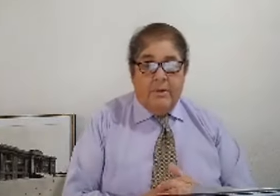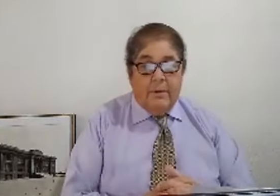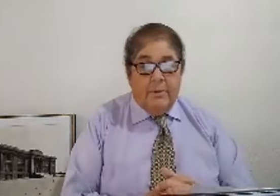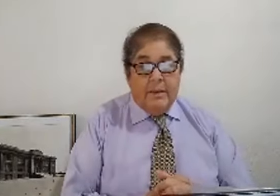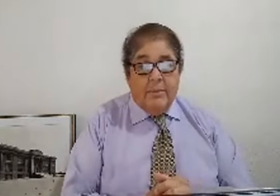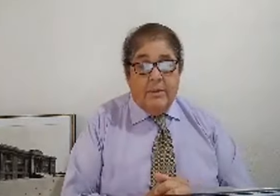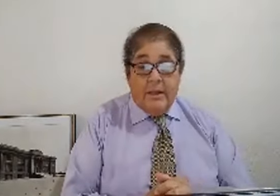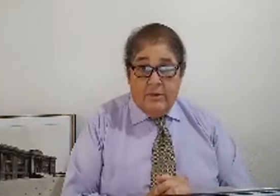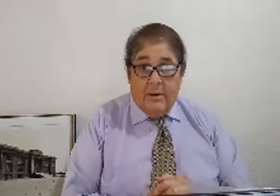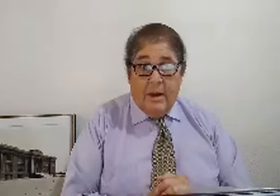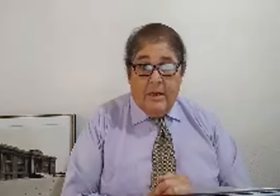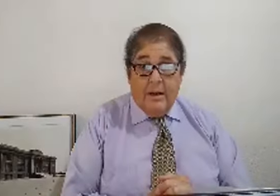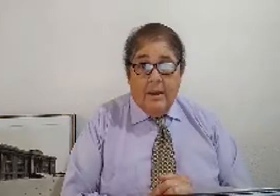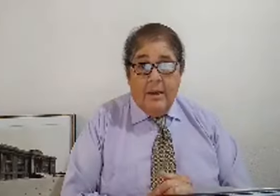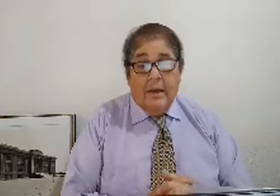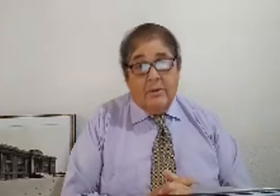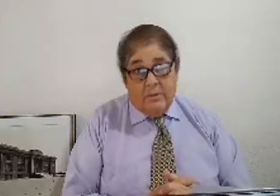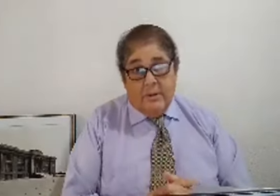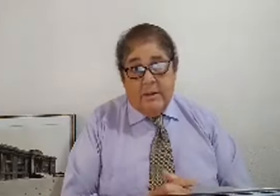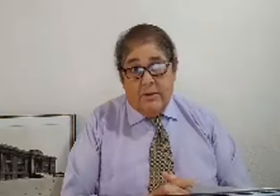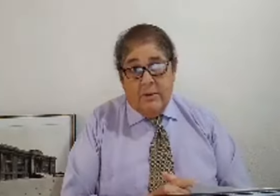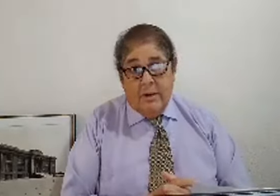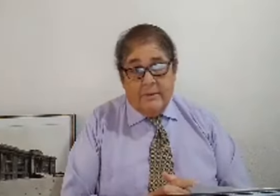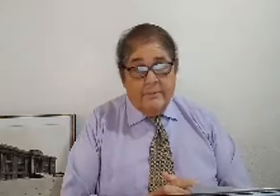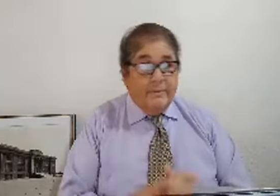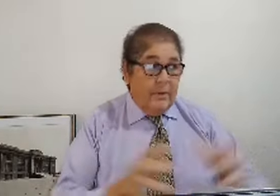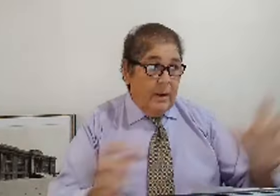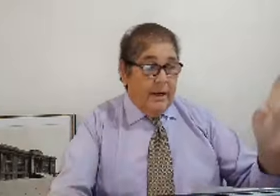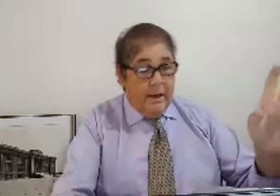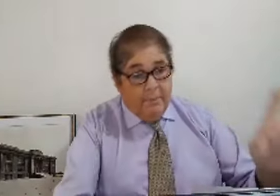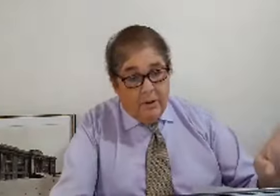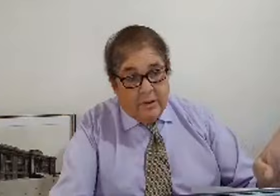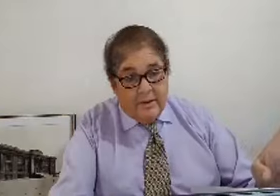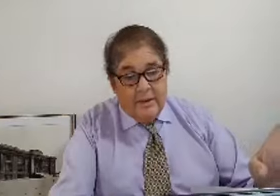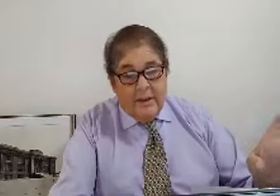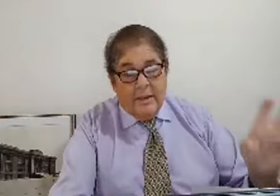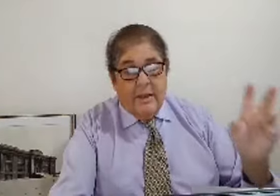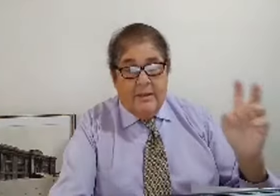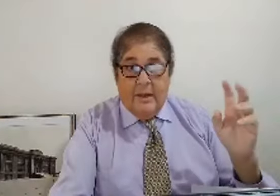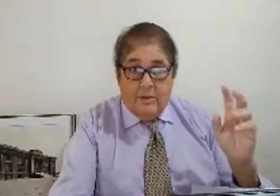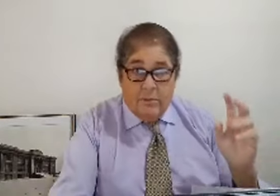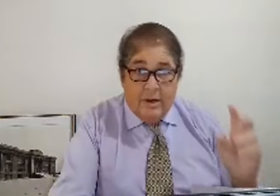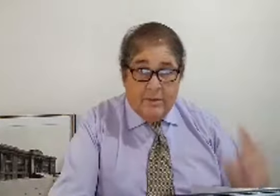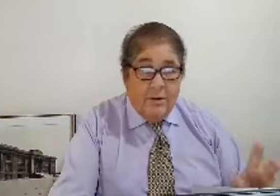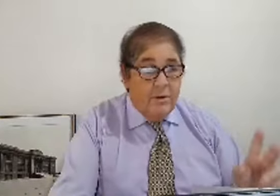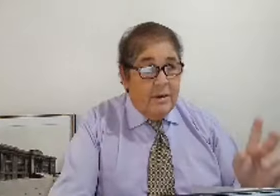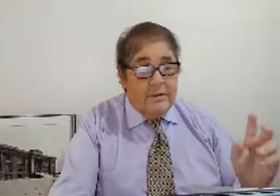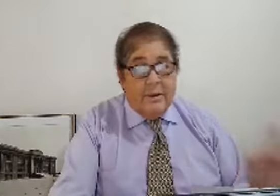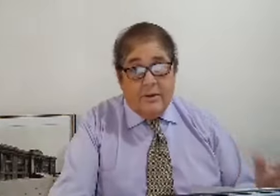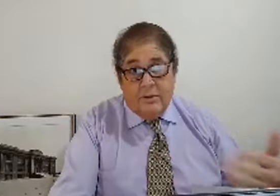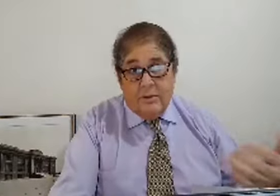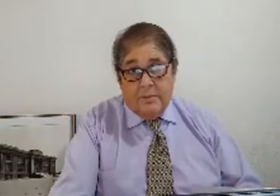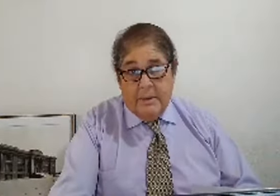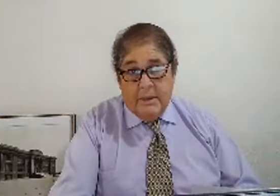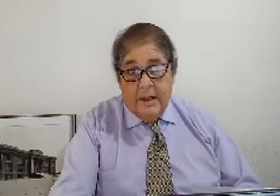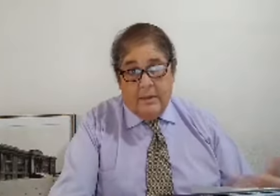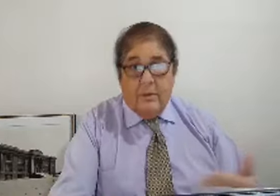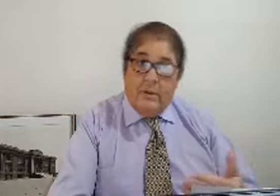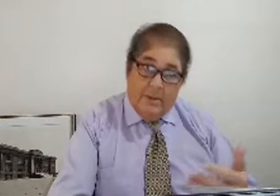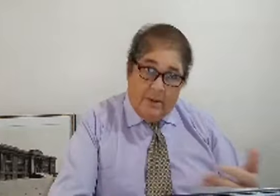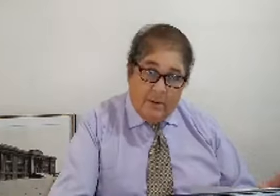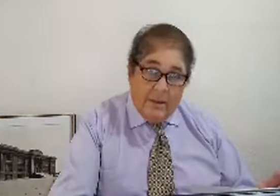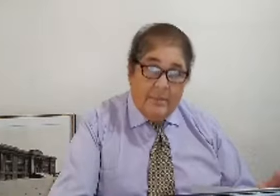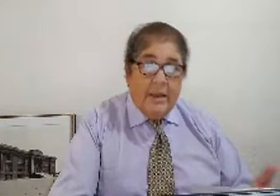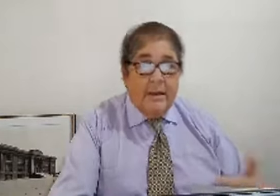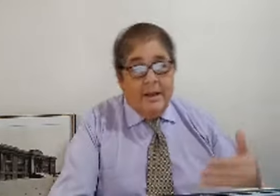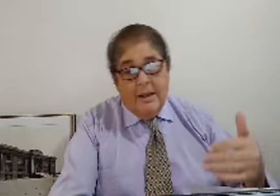panorama informativo nacional en las últimas horas reportes de saturación en ciertos hospitales, los de